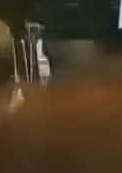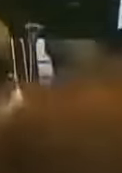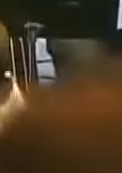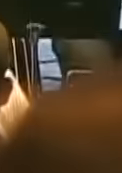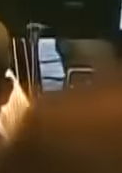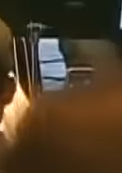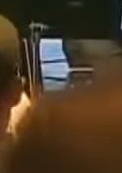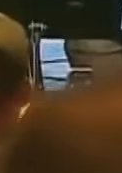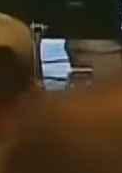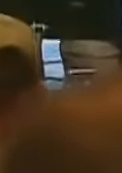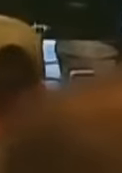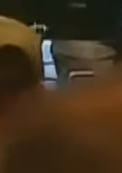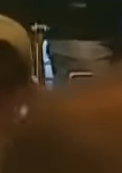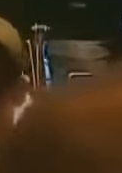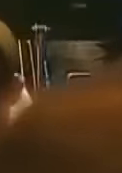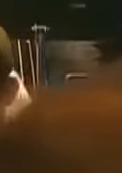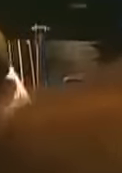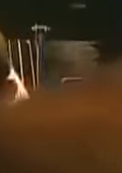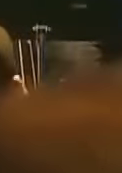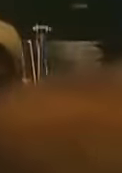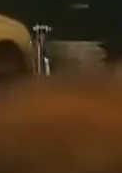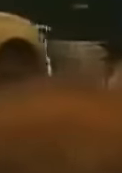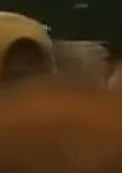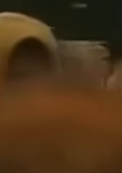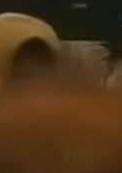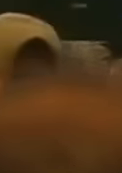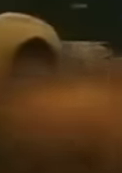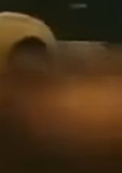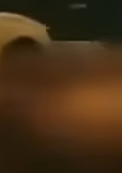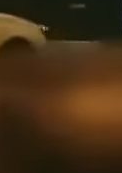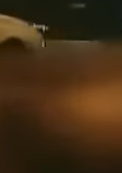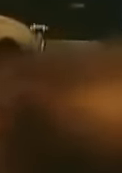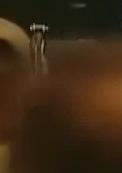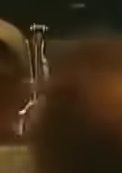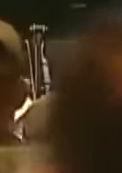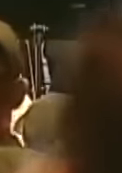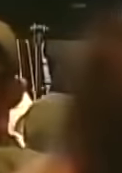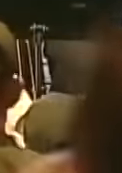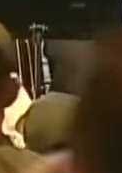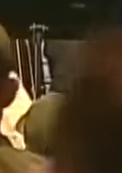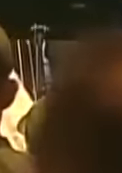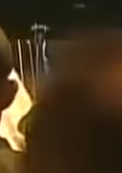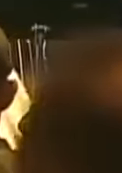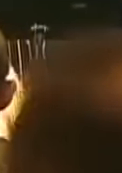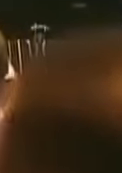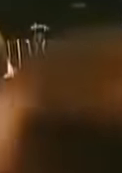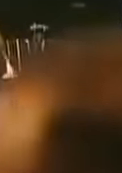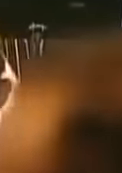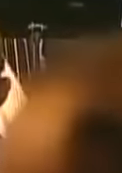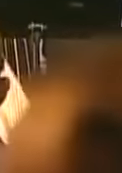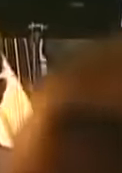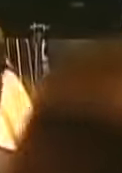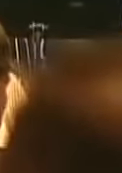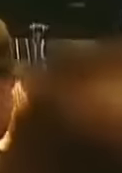sectores. Vamos a escuchar de inmediato el audio ambiente.